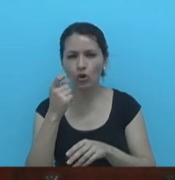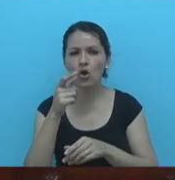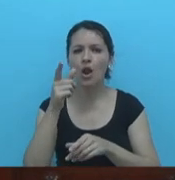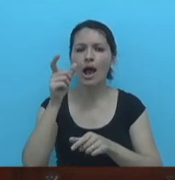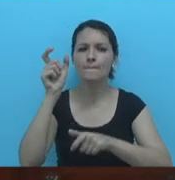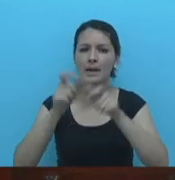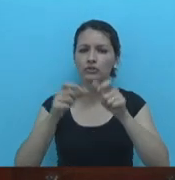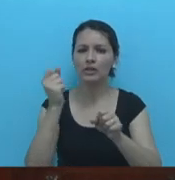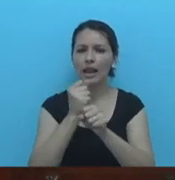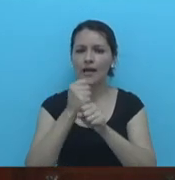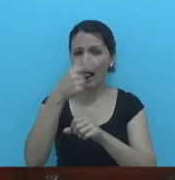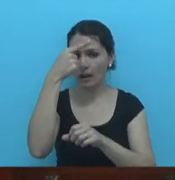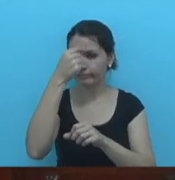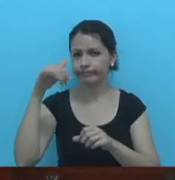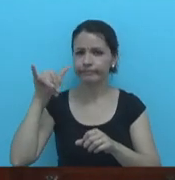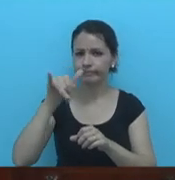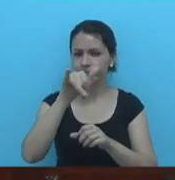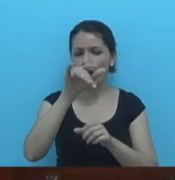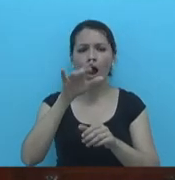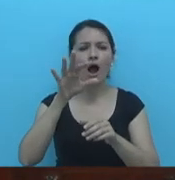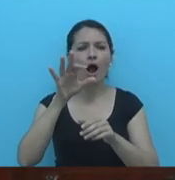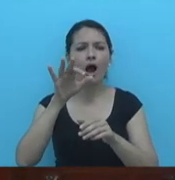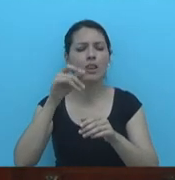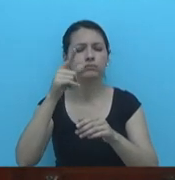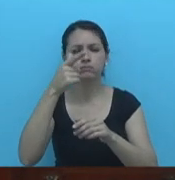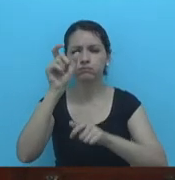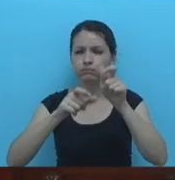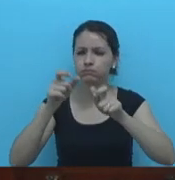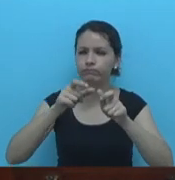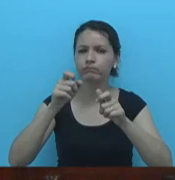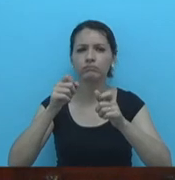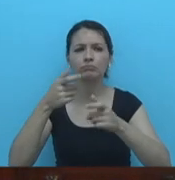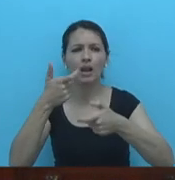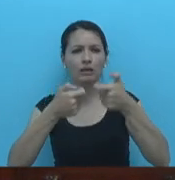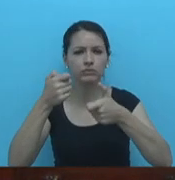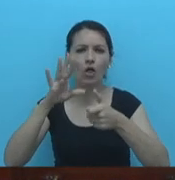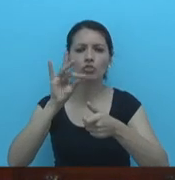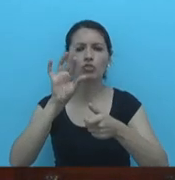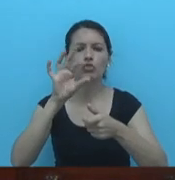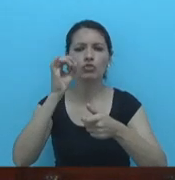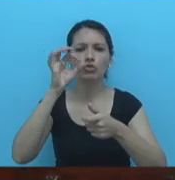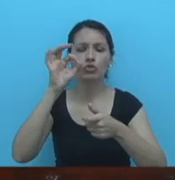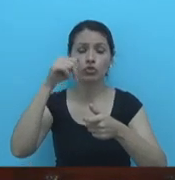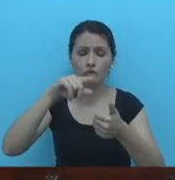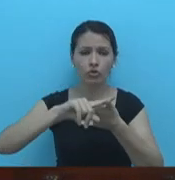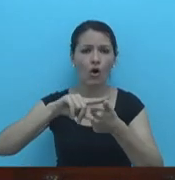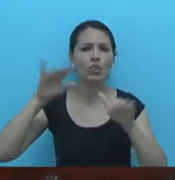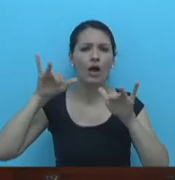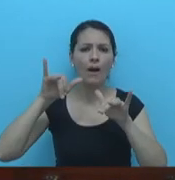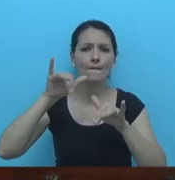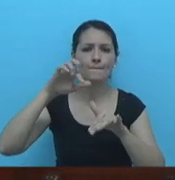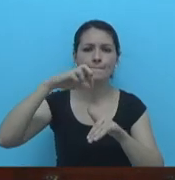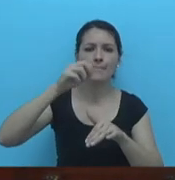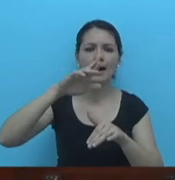vehículos aéreos no tripulados, drones, así como aerodeslizadores, alas delta, parapentes con o sin motor en